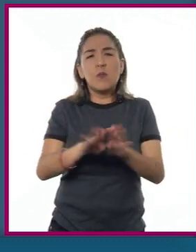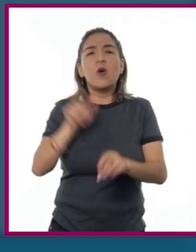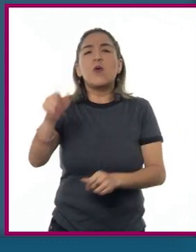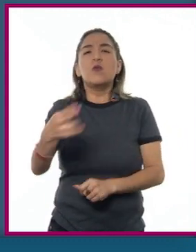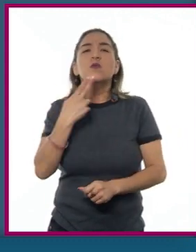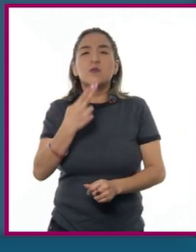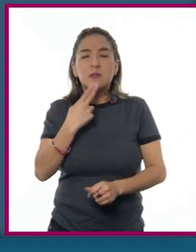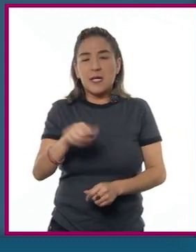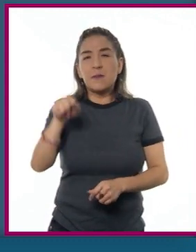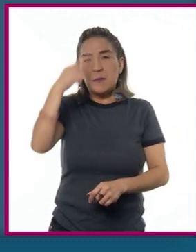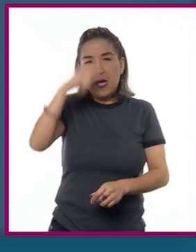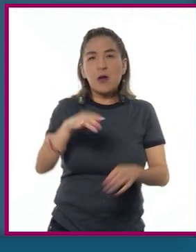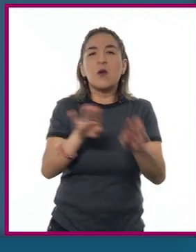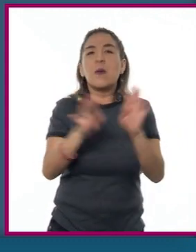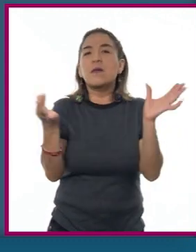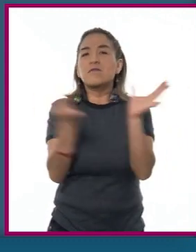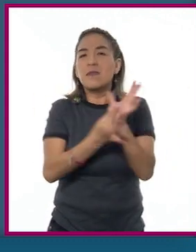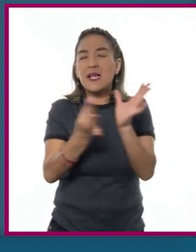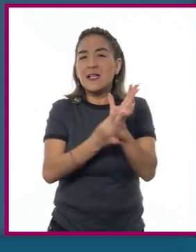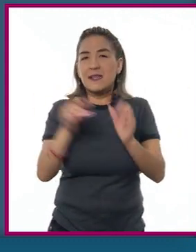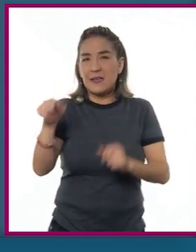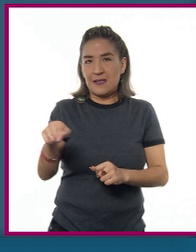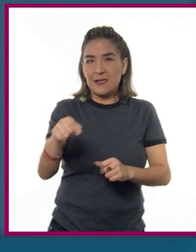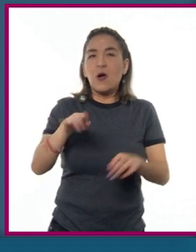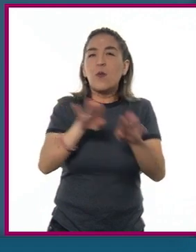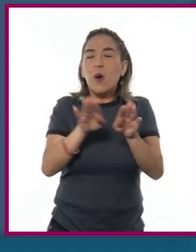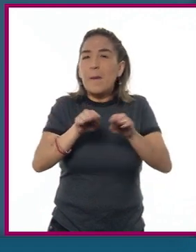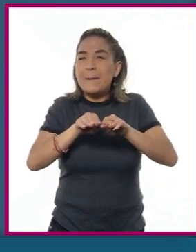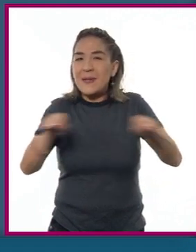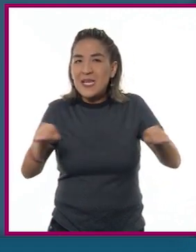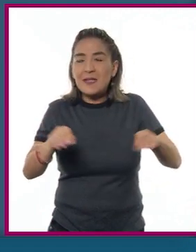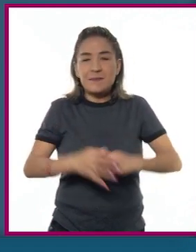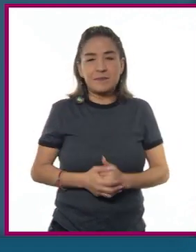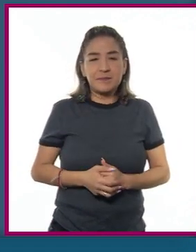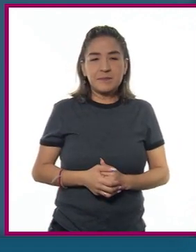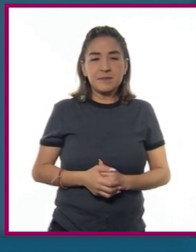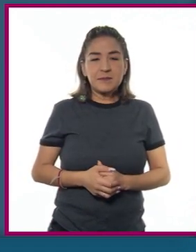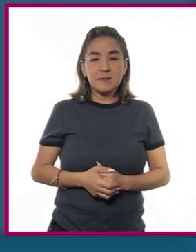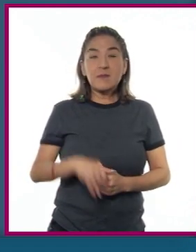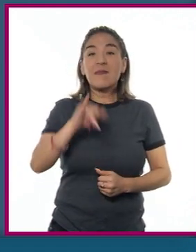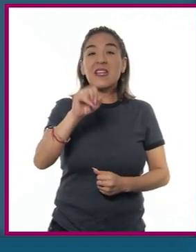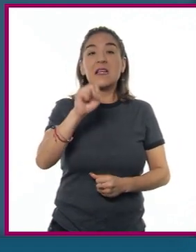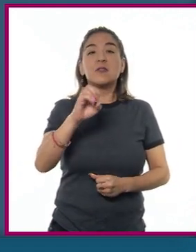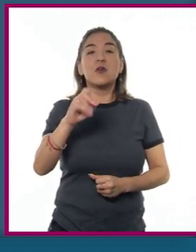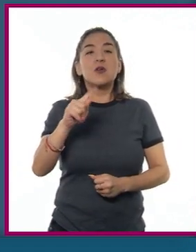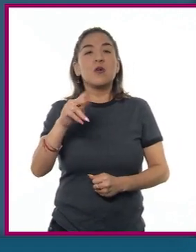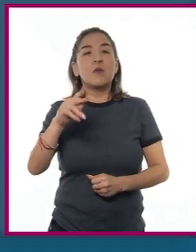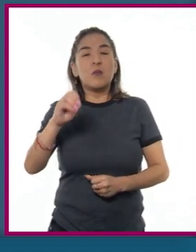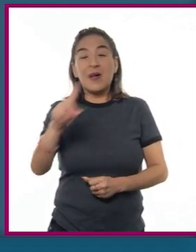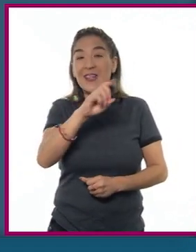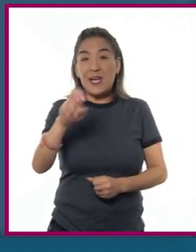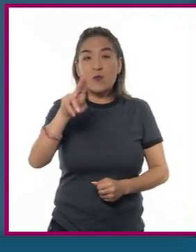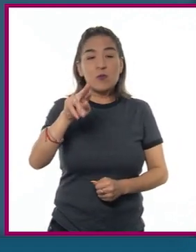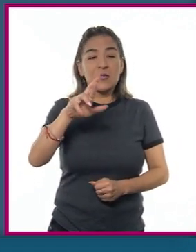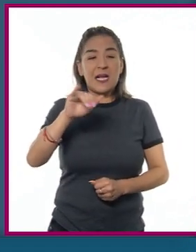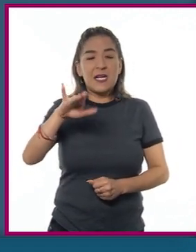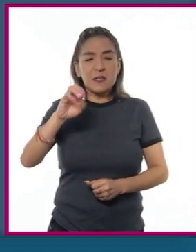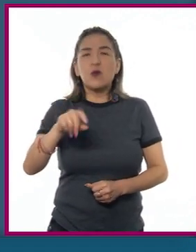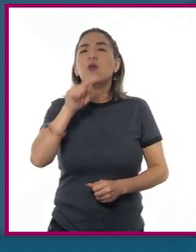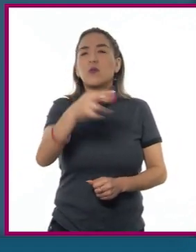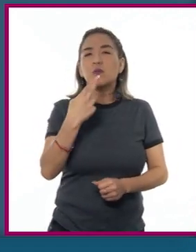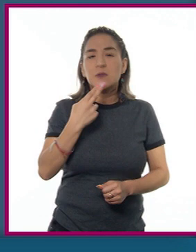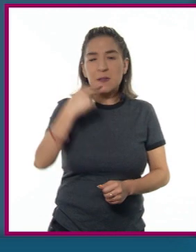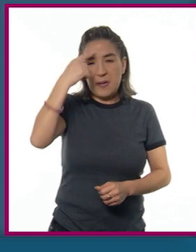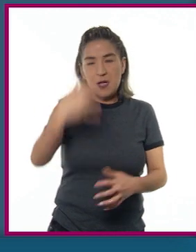medir el grosor de un metal. Los isótopos inestables de uranio se utilizan como combustible de